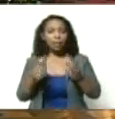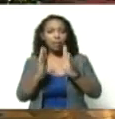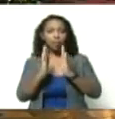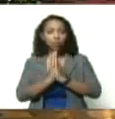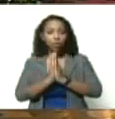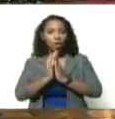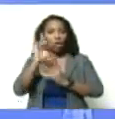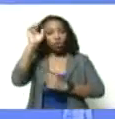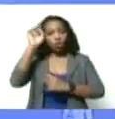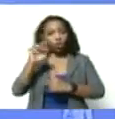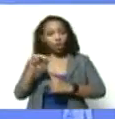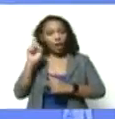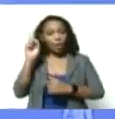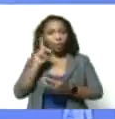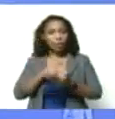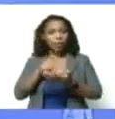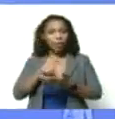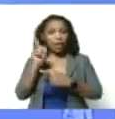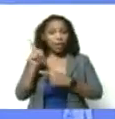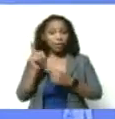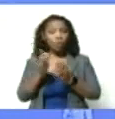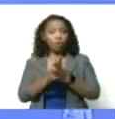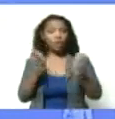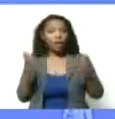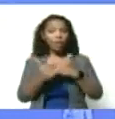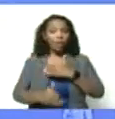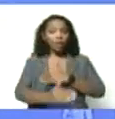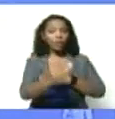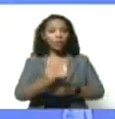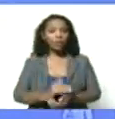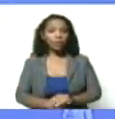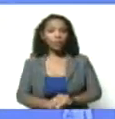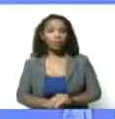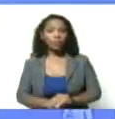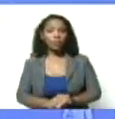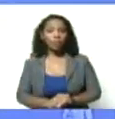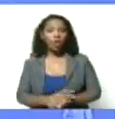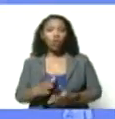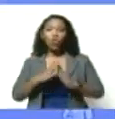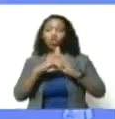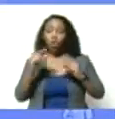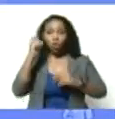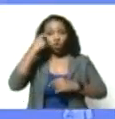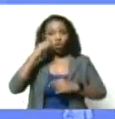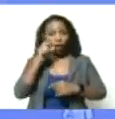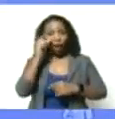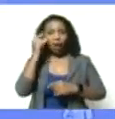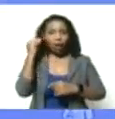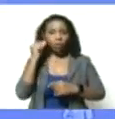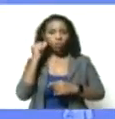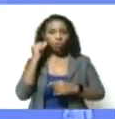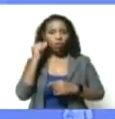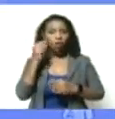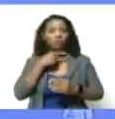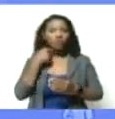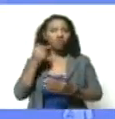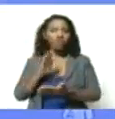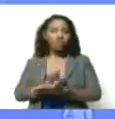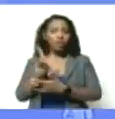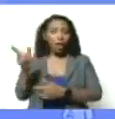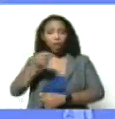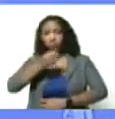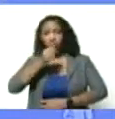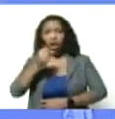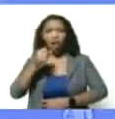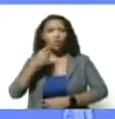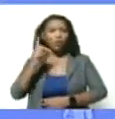día a día sean protagonistas. Ese es un gran avance, pues. Todos lloramos, todas lloramos la partida de Earle. No hay un venezolano